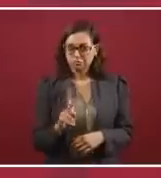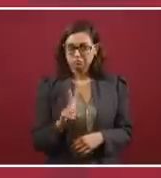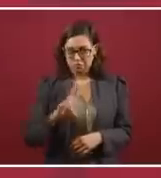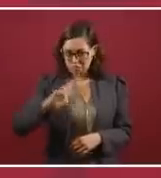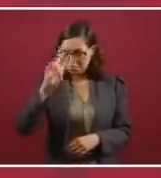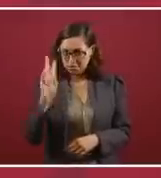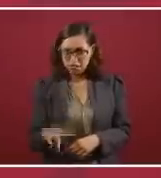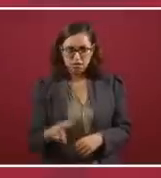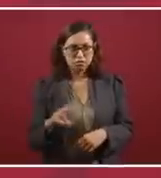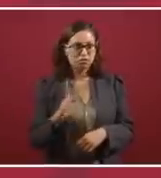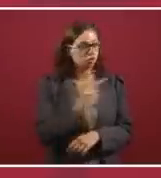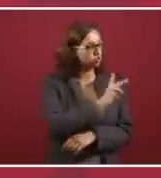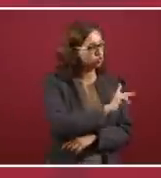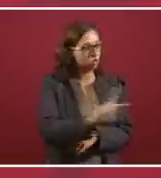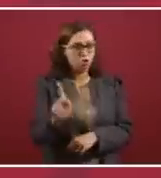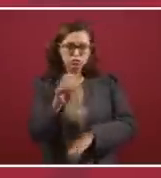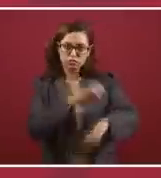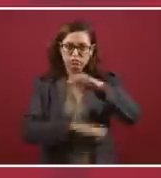empresas,